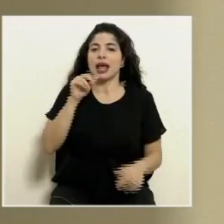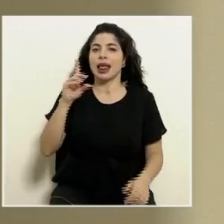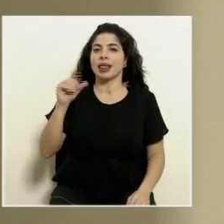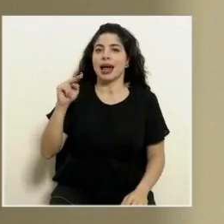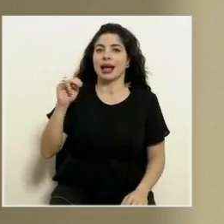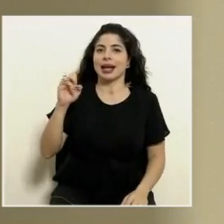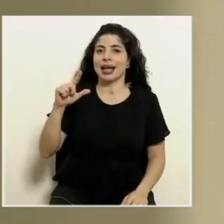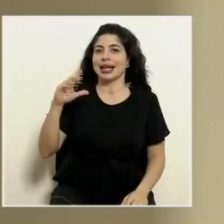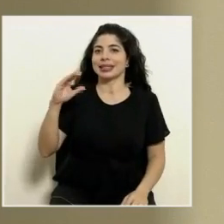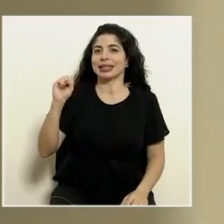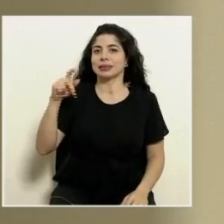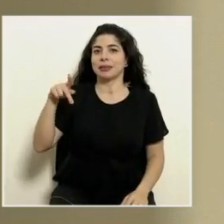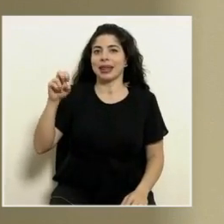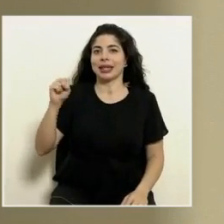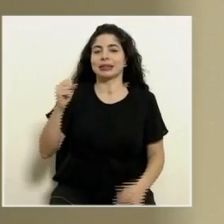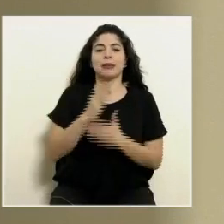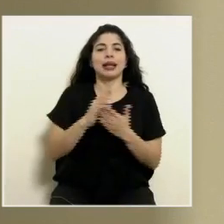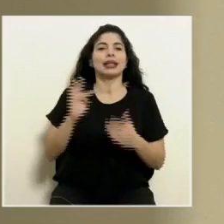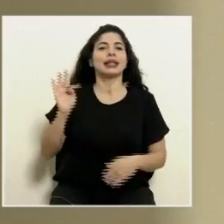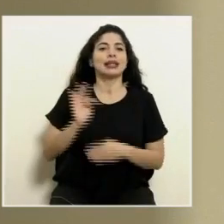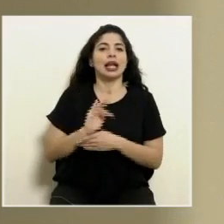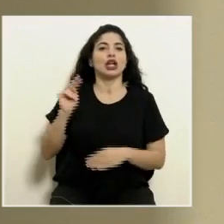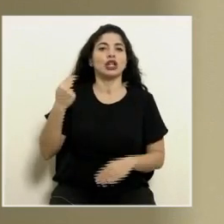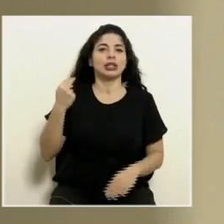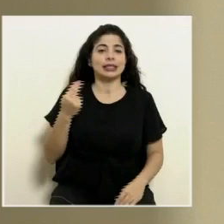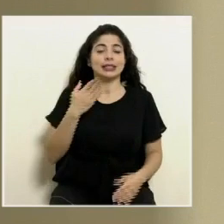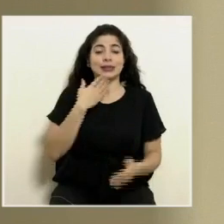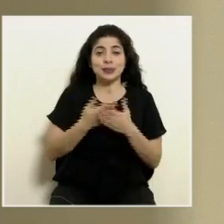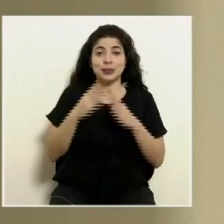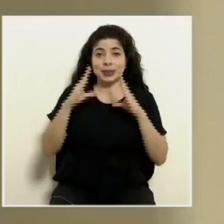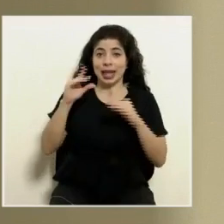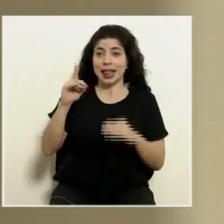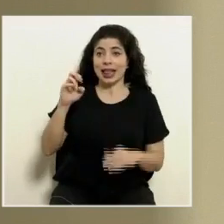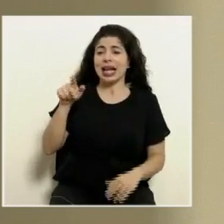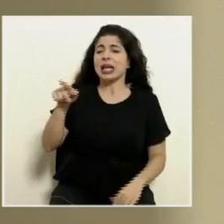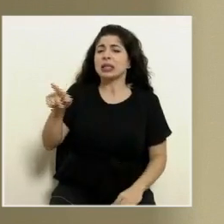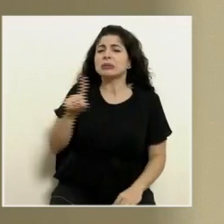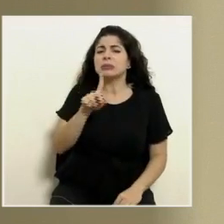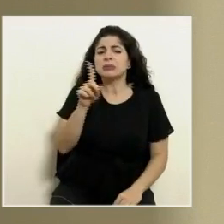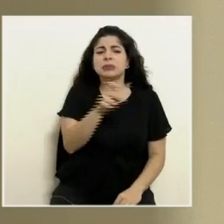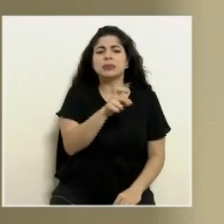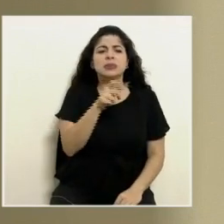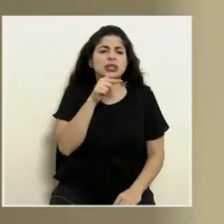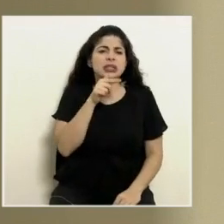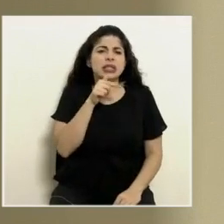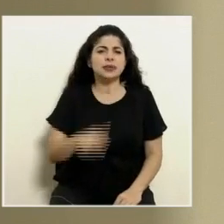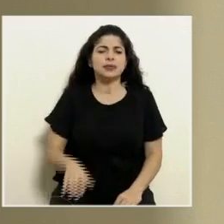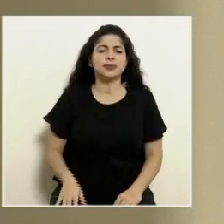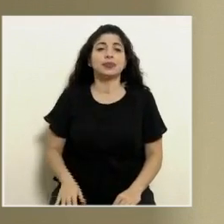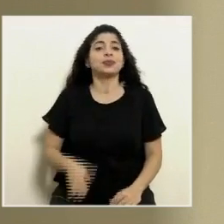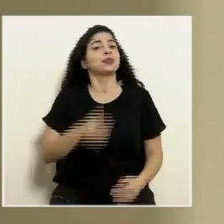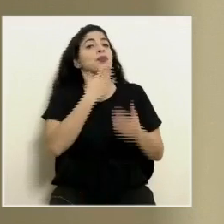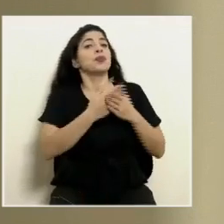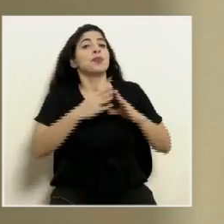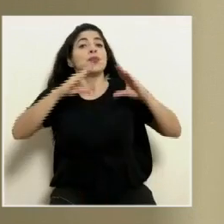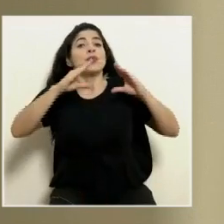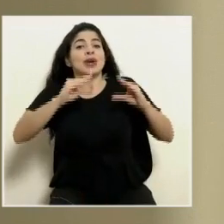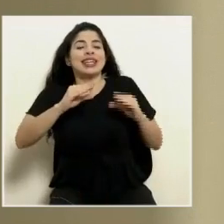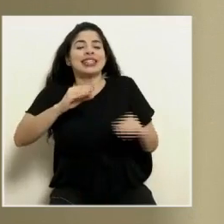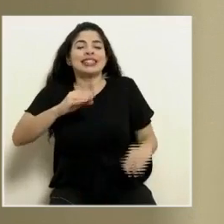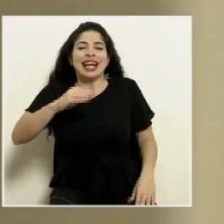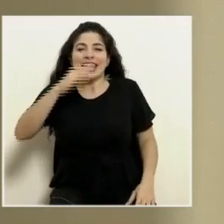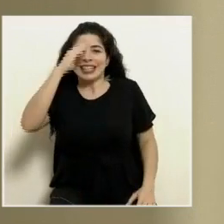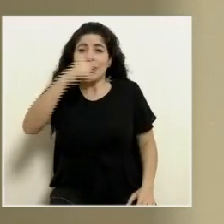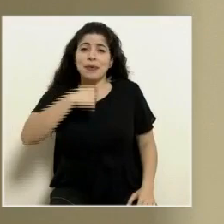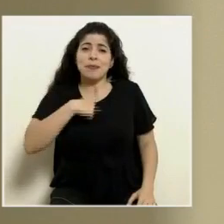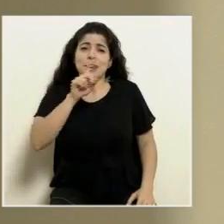Daniel Céspedes de Telenoticias. Muy buenas tardes, Daniel. ¿A quién va dirigida su consulta? Buenas tardes, ¿qué tal? Mi